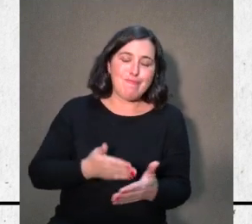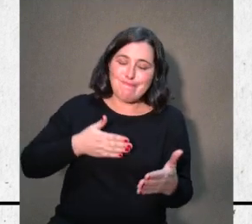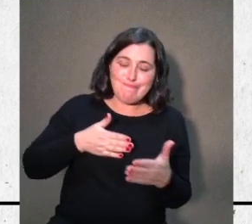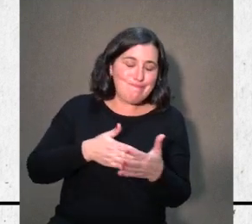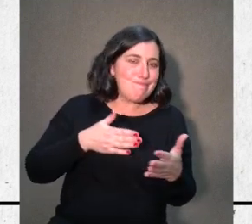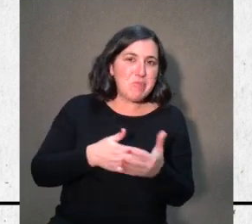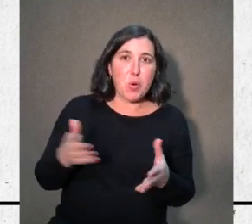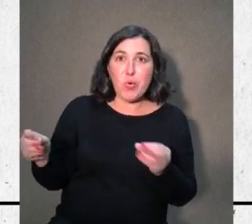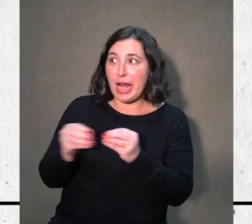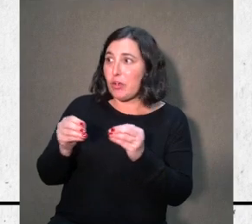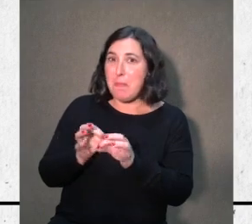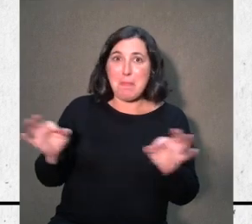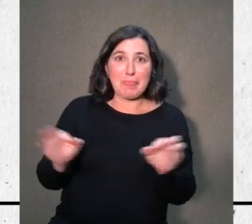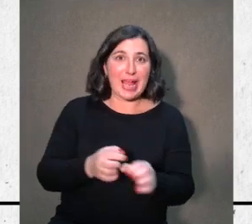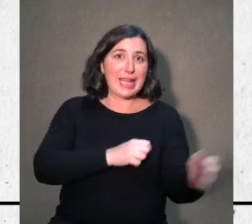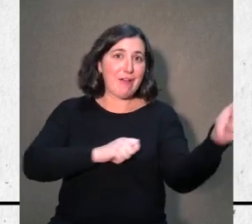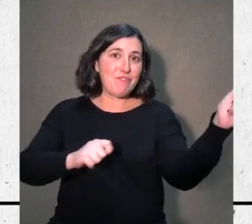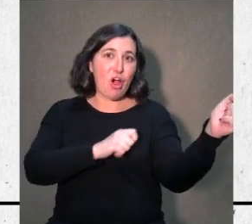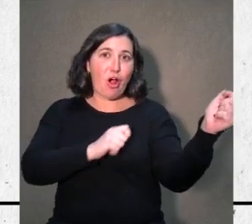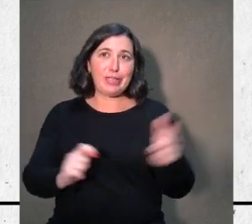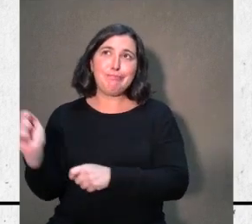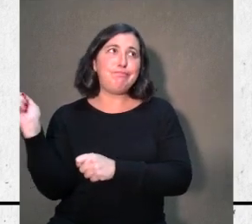la orquesta que un día agarró un violín y lo dio contra la pared.